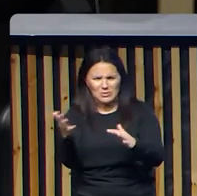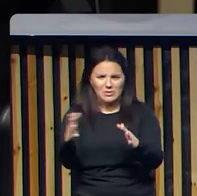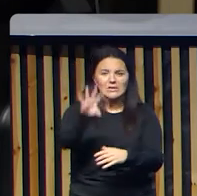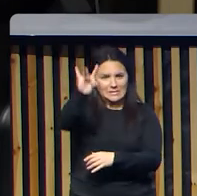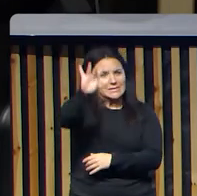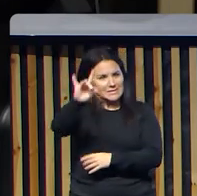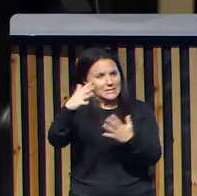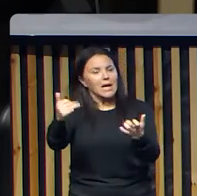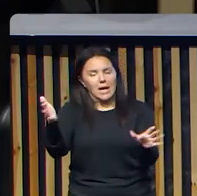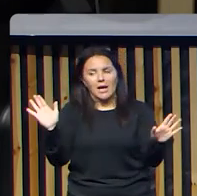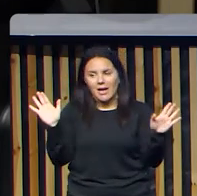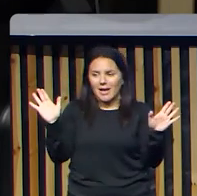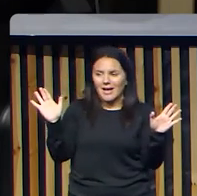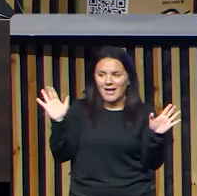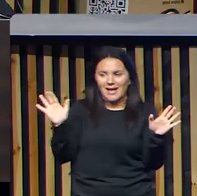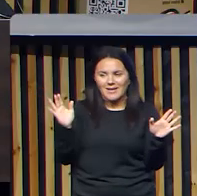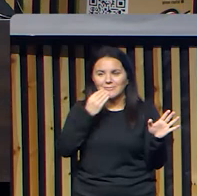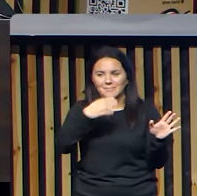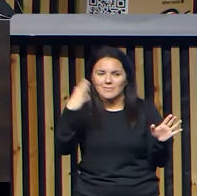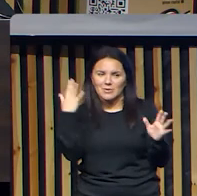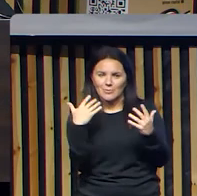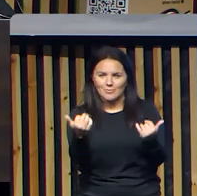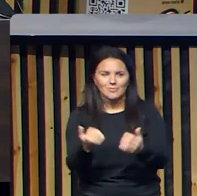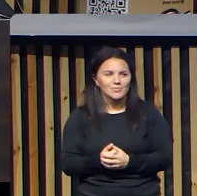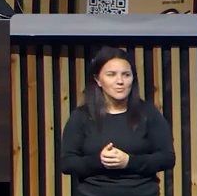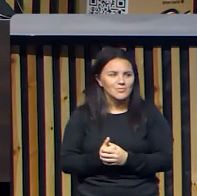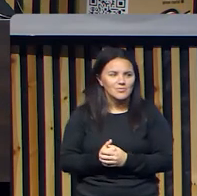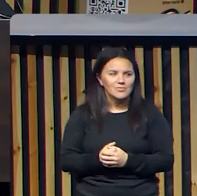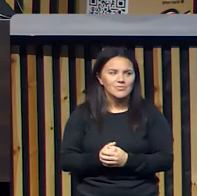mucho Ah bueno esto ya me suena mejor